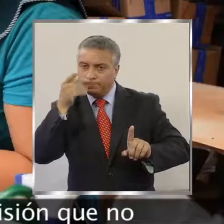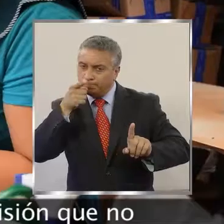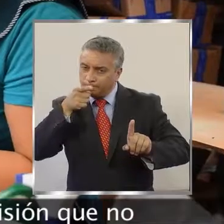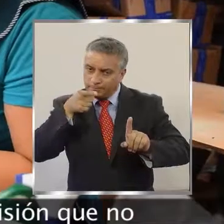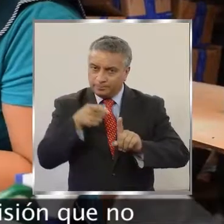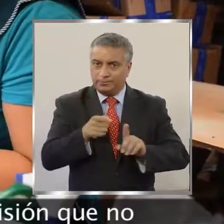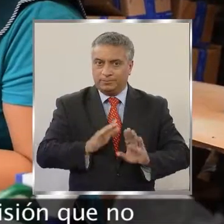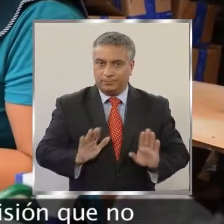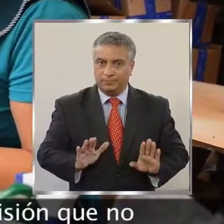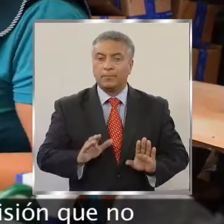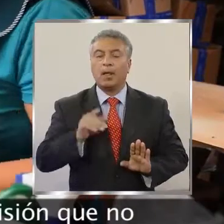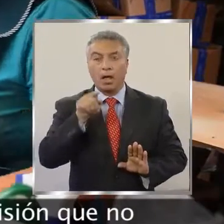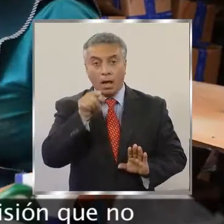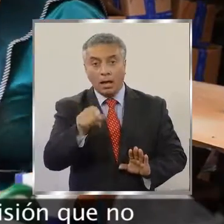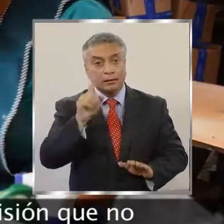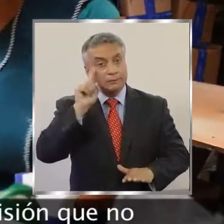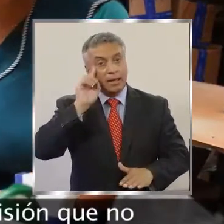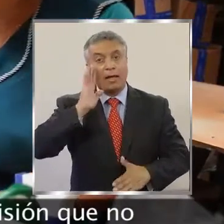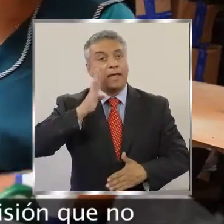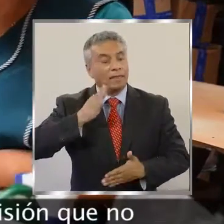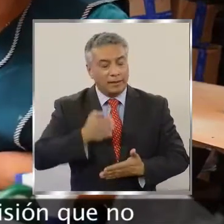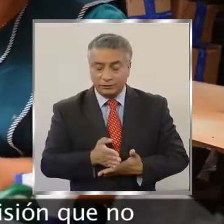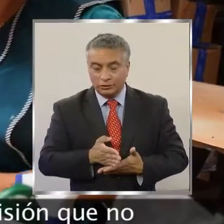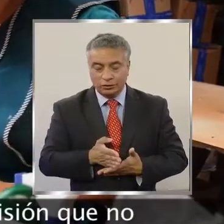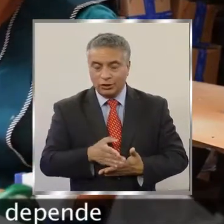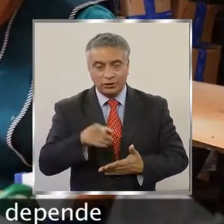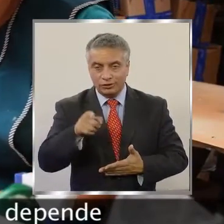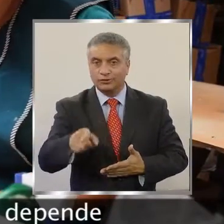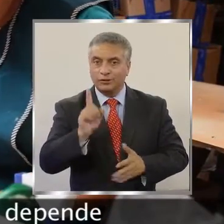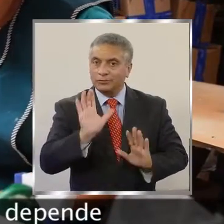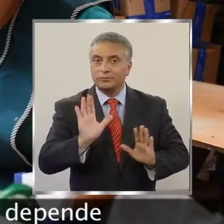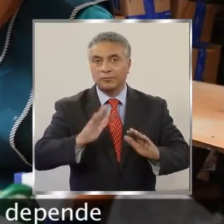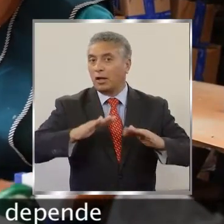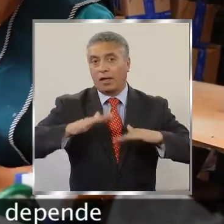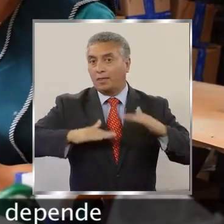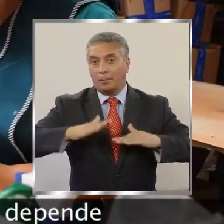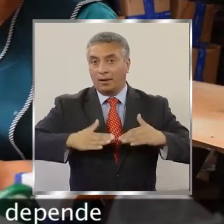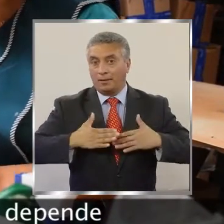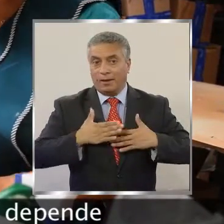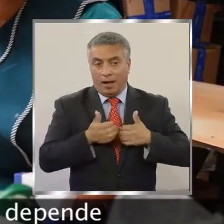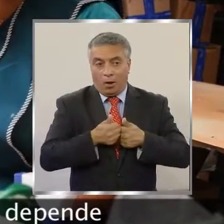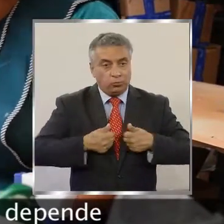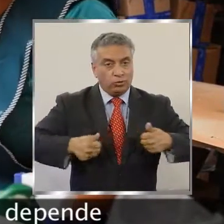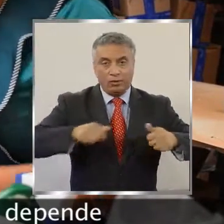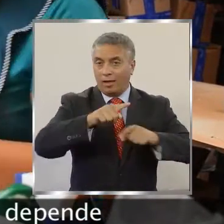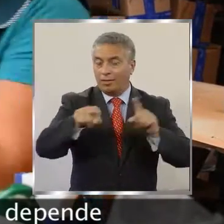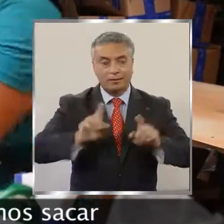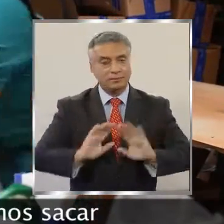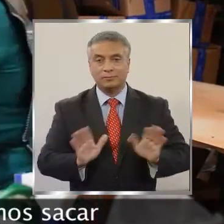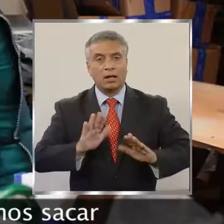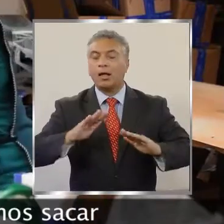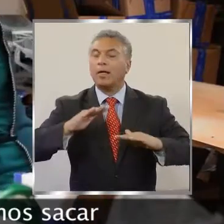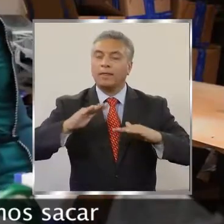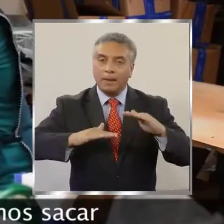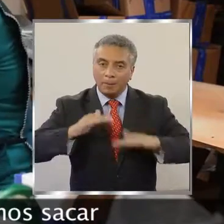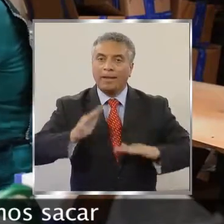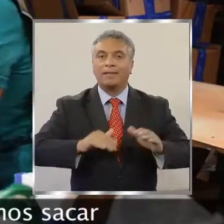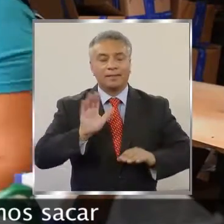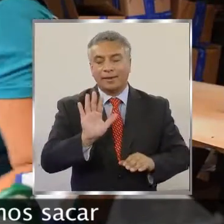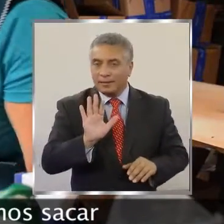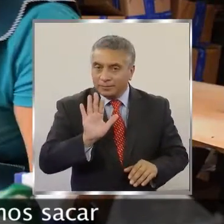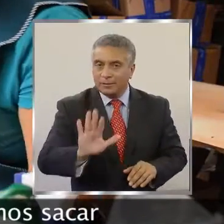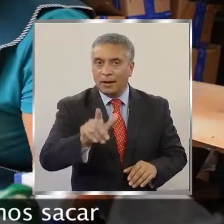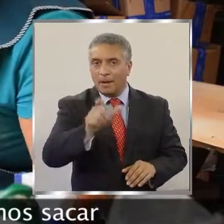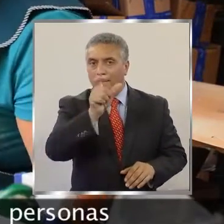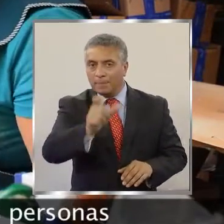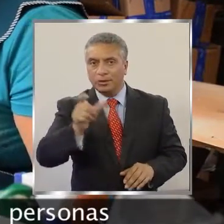es una decisión que no depende de autoridades, depende de personas que